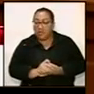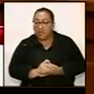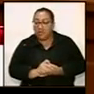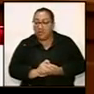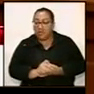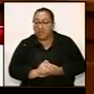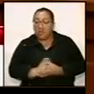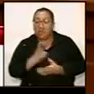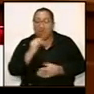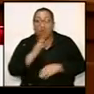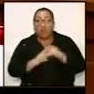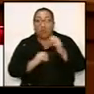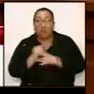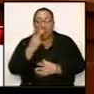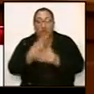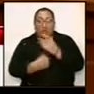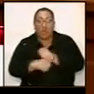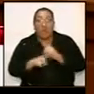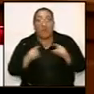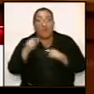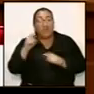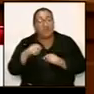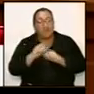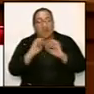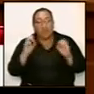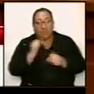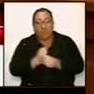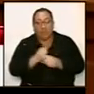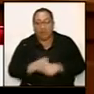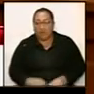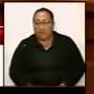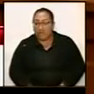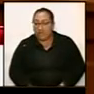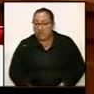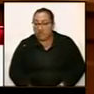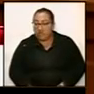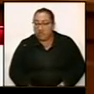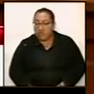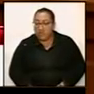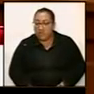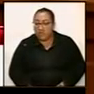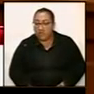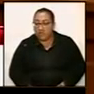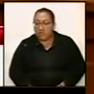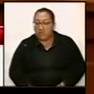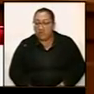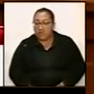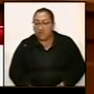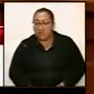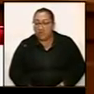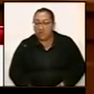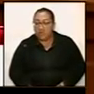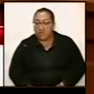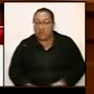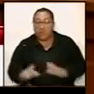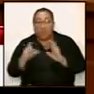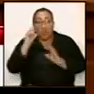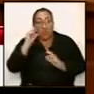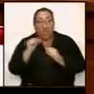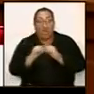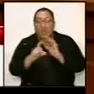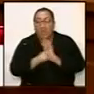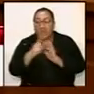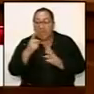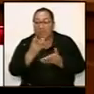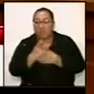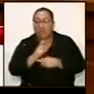la confianza, pero para ello se necesita transparencia. Recordemos que la Ley General de Educación considera la